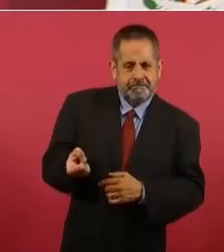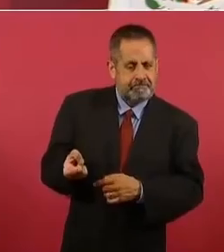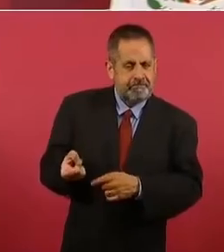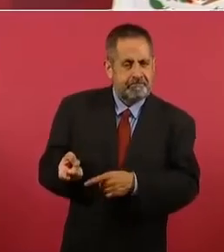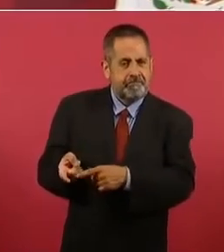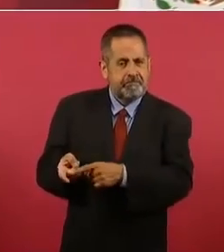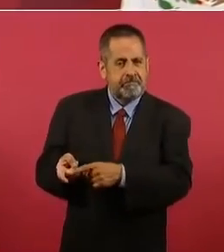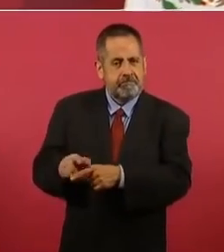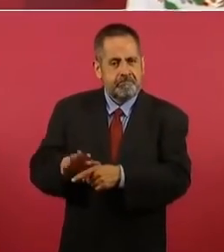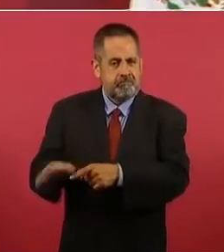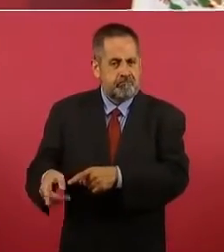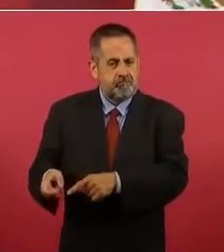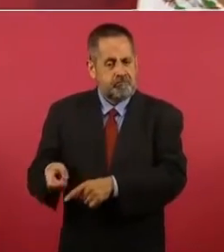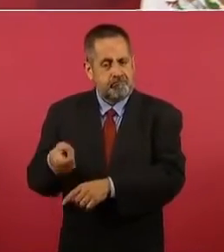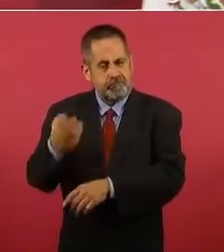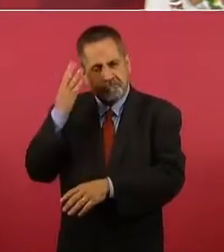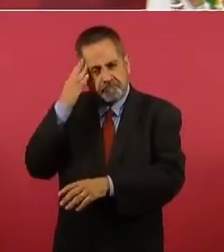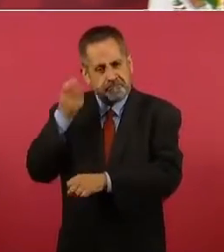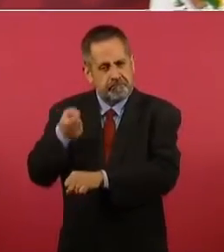y